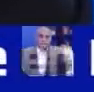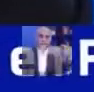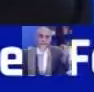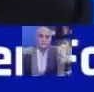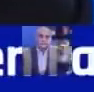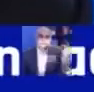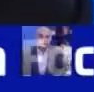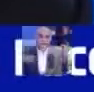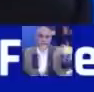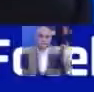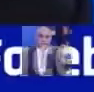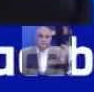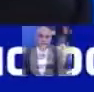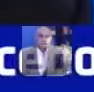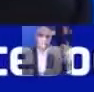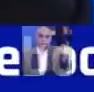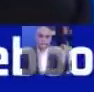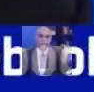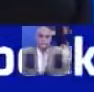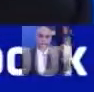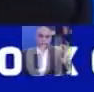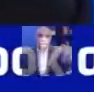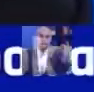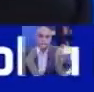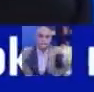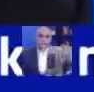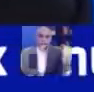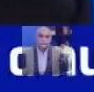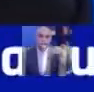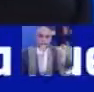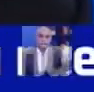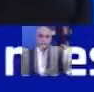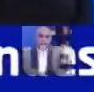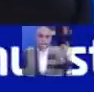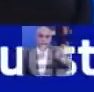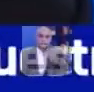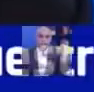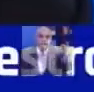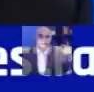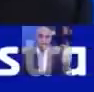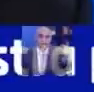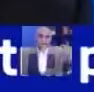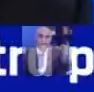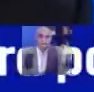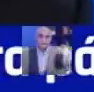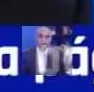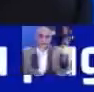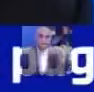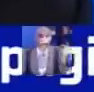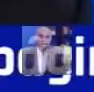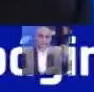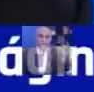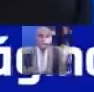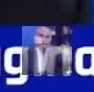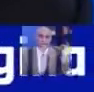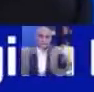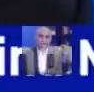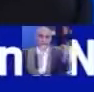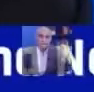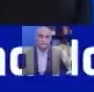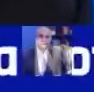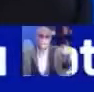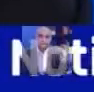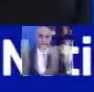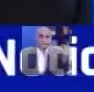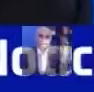Reina Sofía allá en Madrid. También presentamos el listado,